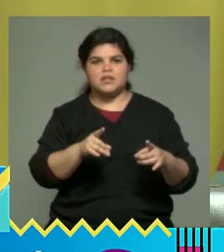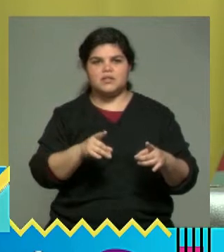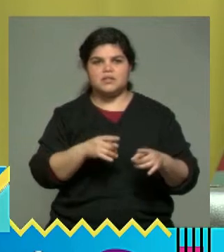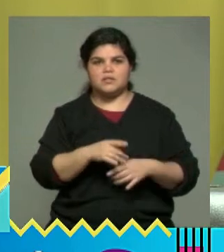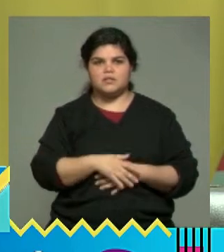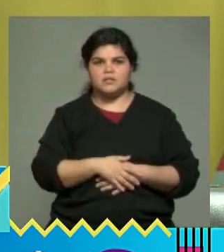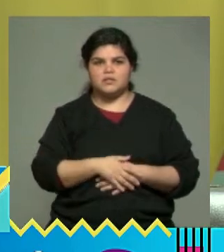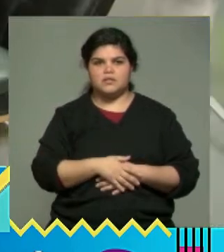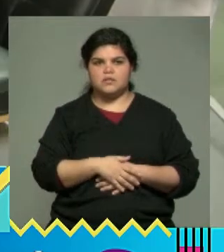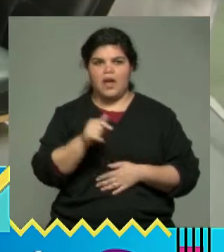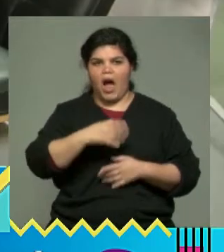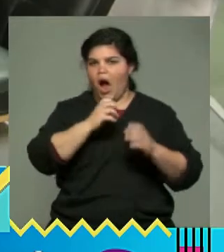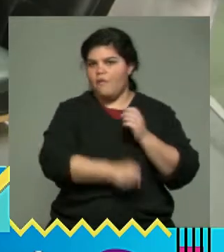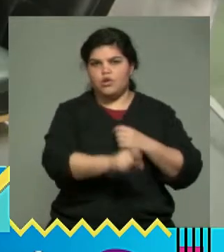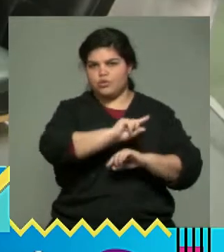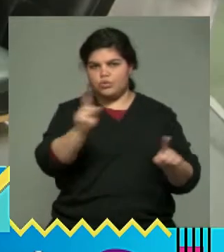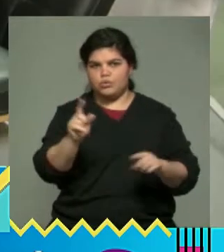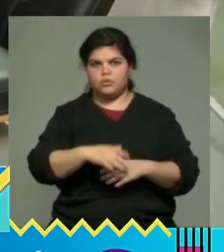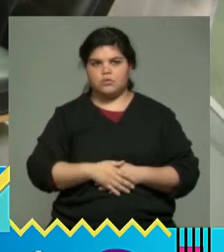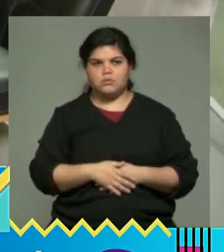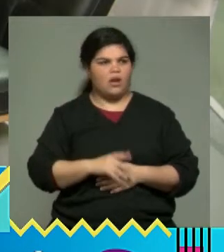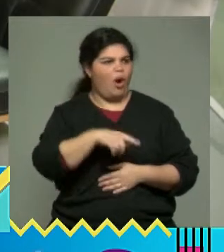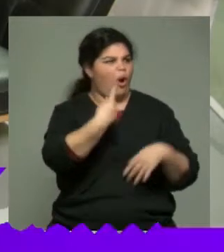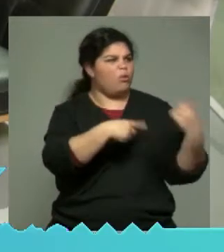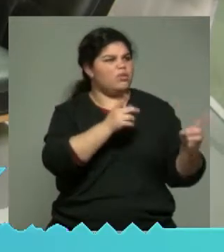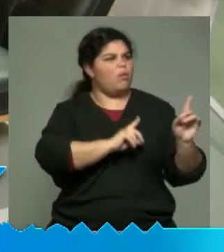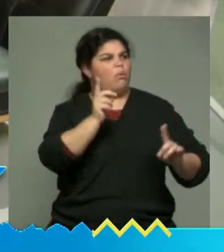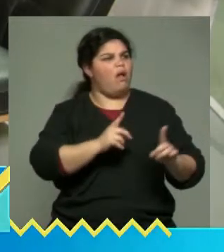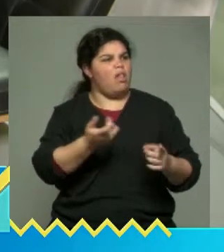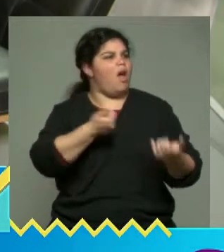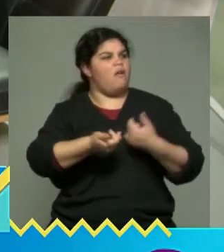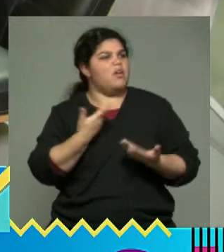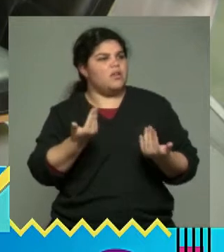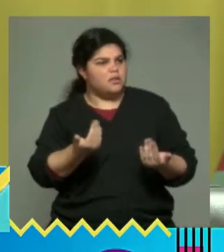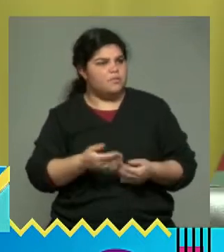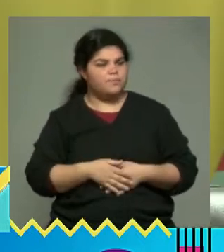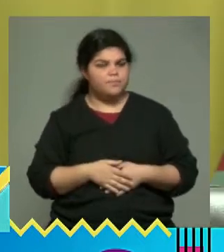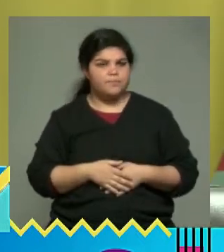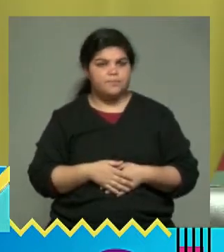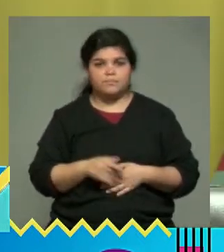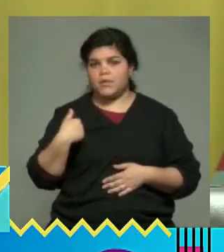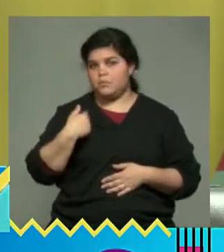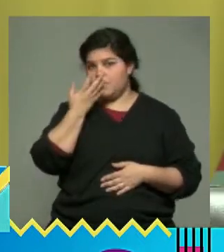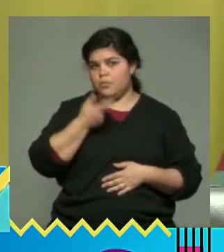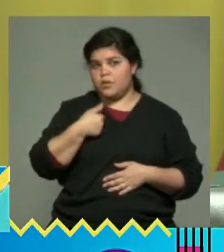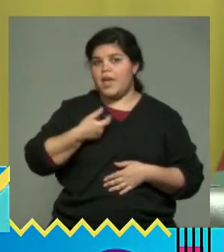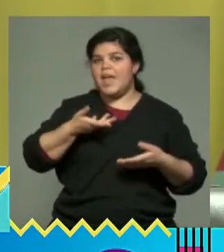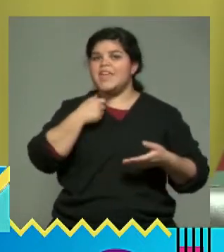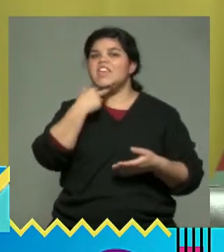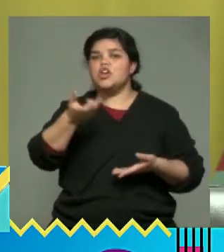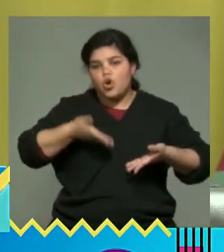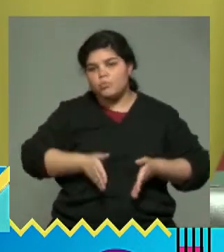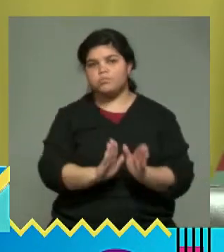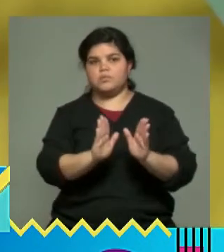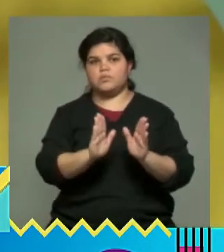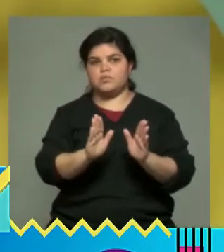abortar. ¿Qué otra opción hay, perdón? Exacto, ¿Qué otra opción saberla? La opción sería poder tener tu hijo y darle una adopción. Es más,